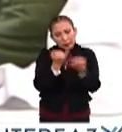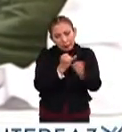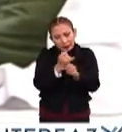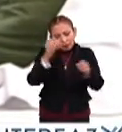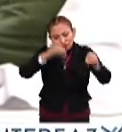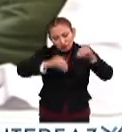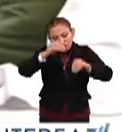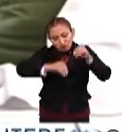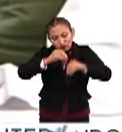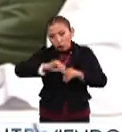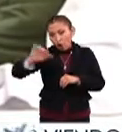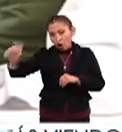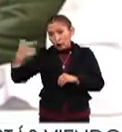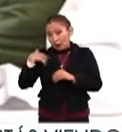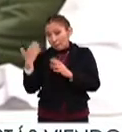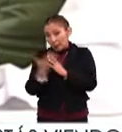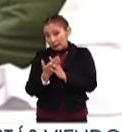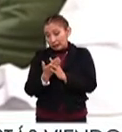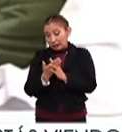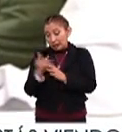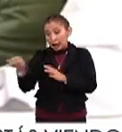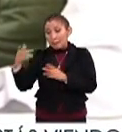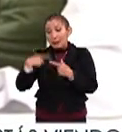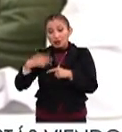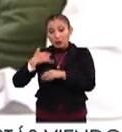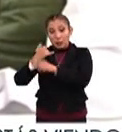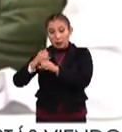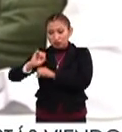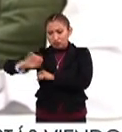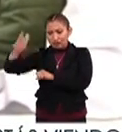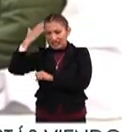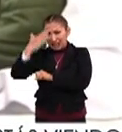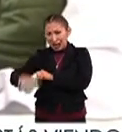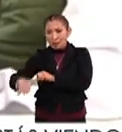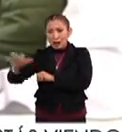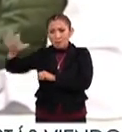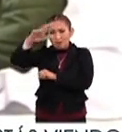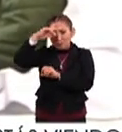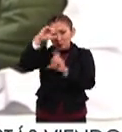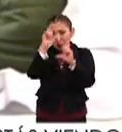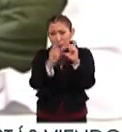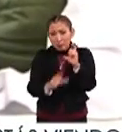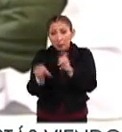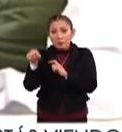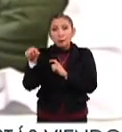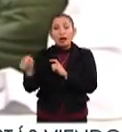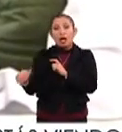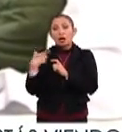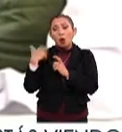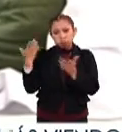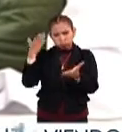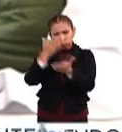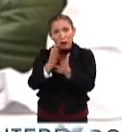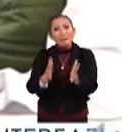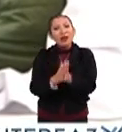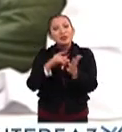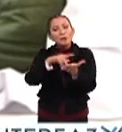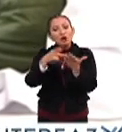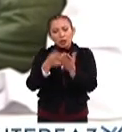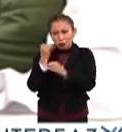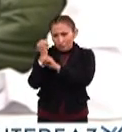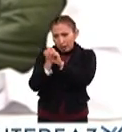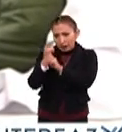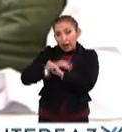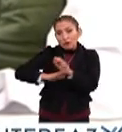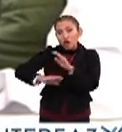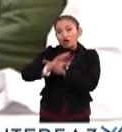investigación. Otra fase importante es que los investigadores especialistas a nivel nacional están participando en proyectos de